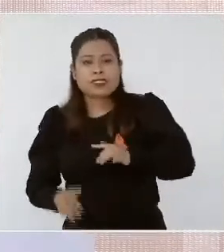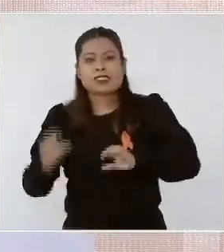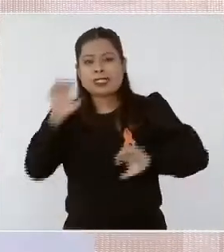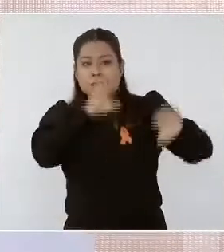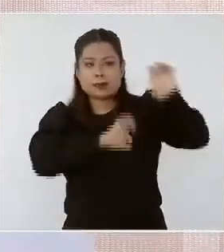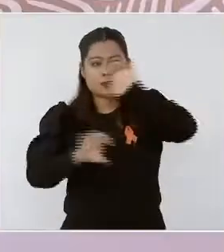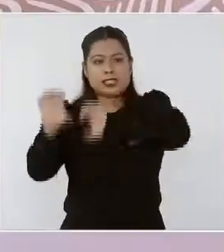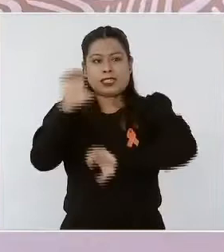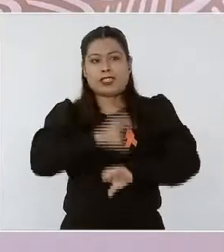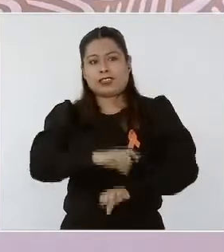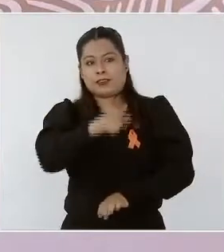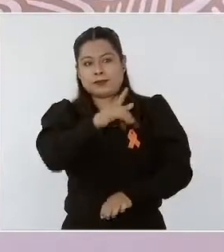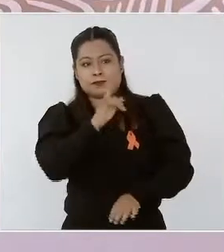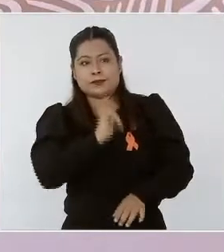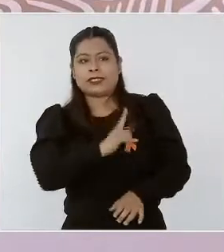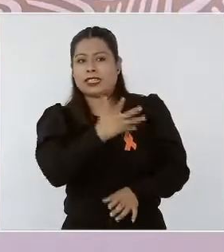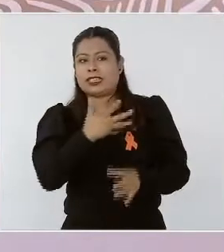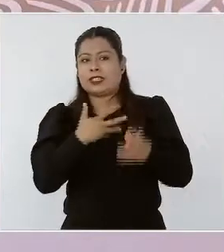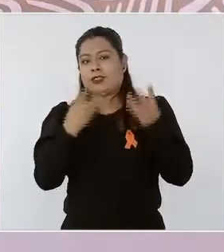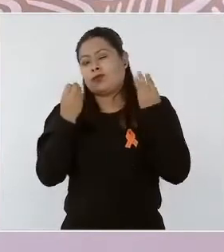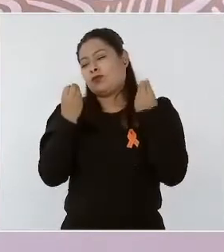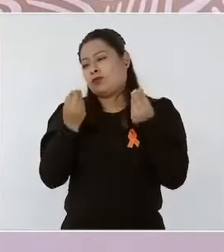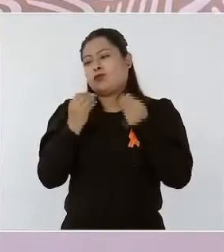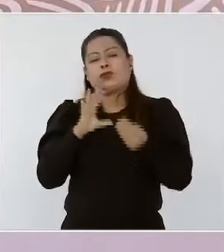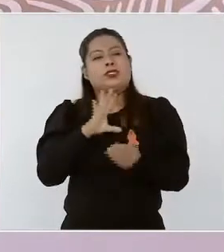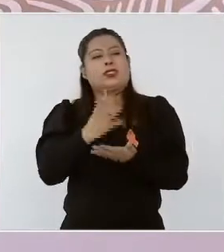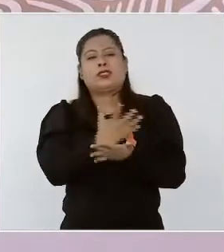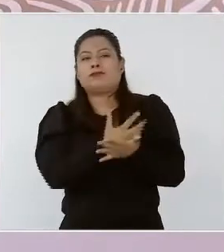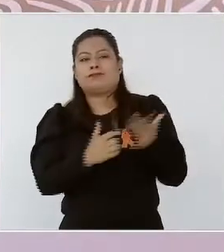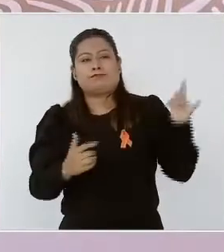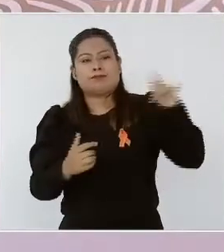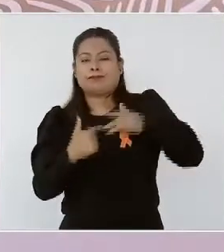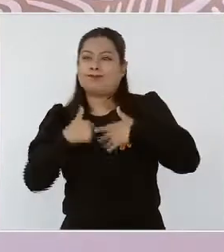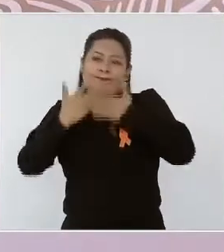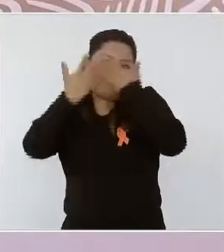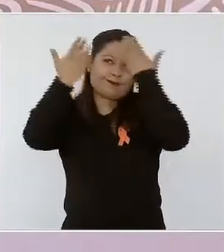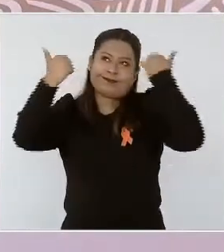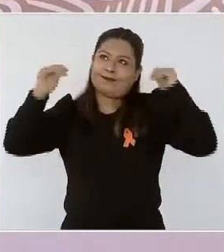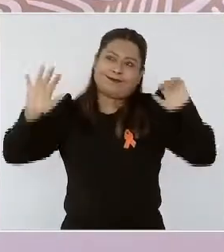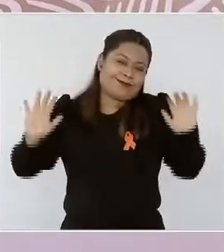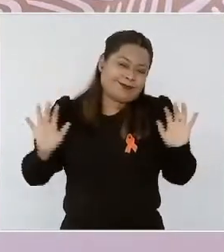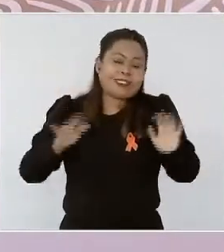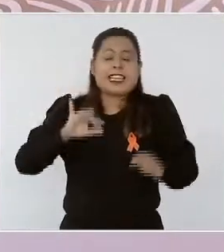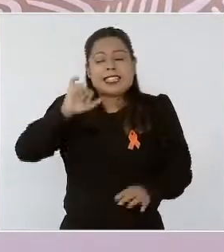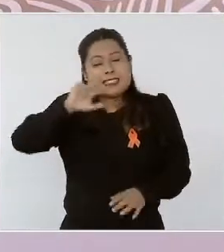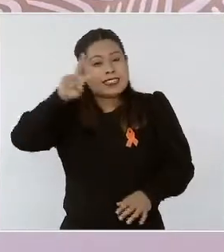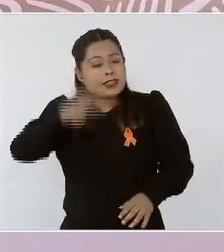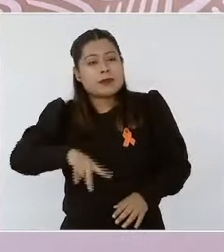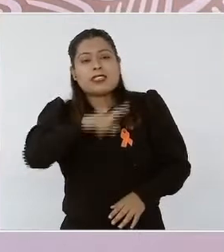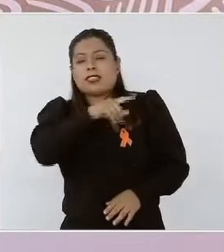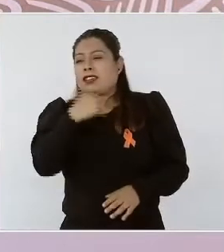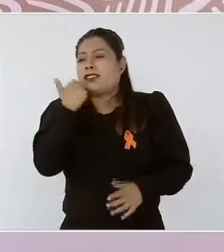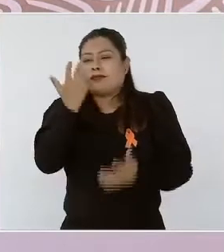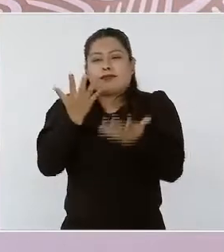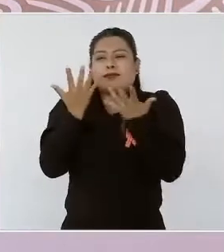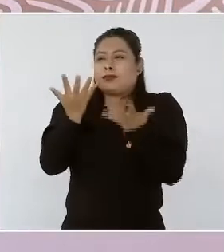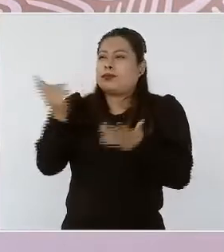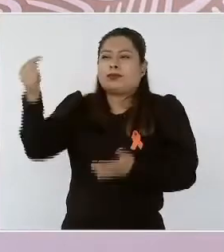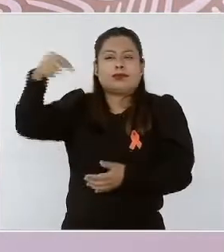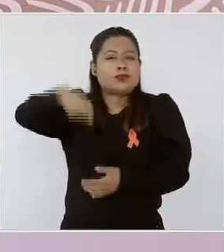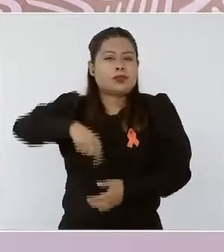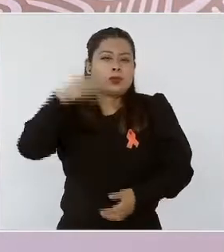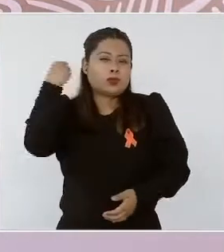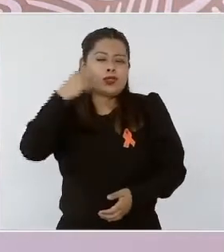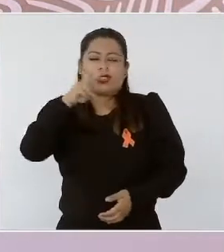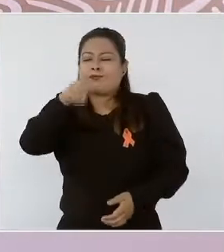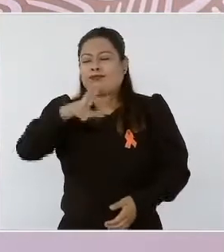embajador no nos dejará mentir, ella tenía muchas ganas de estar aquí. Yo no sé, dice, no, sí, claro. Ella tenía muchas ganas de estar aquí y